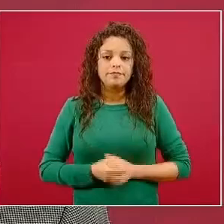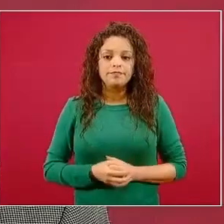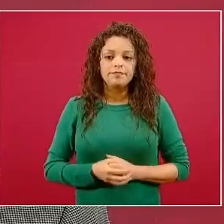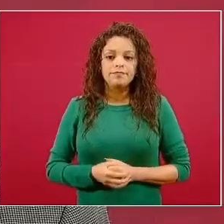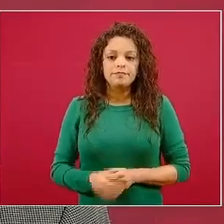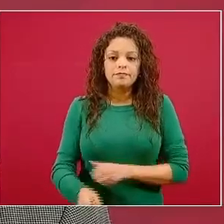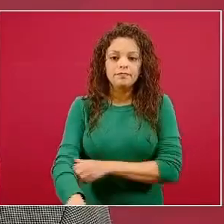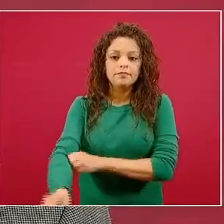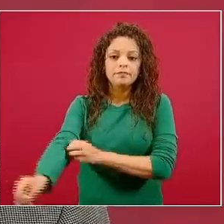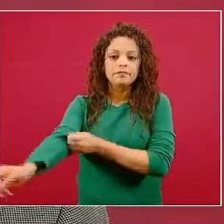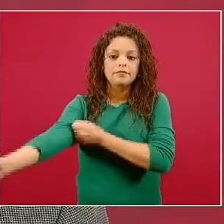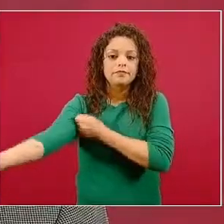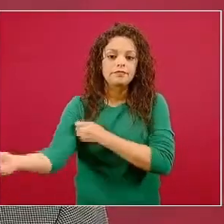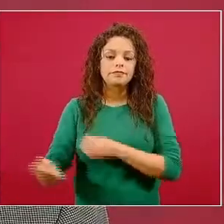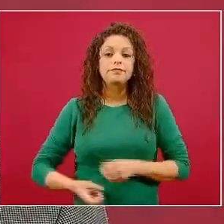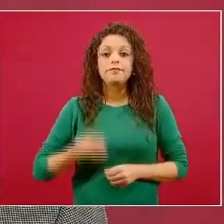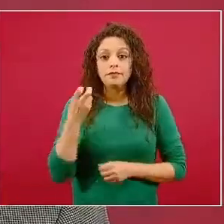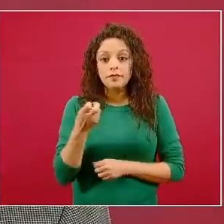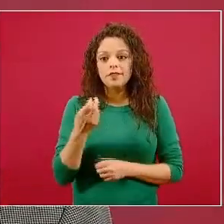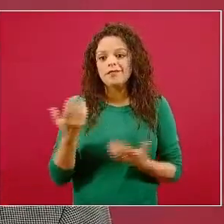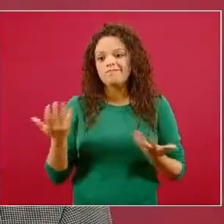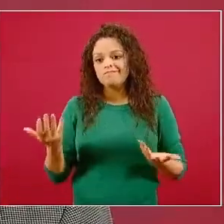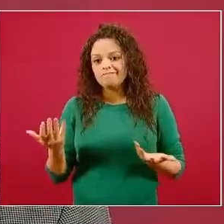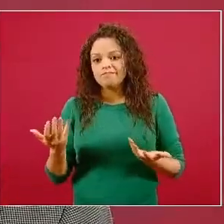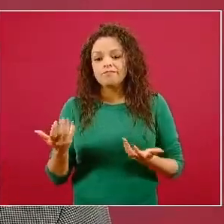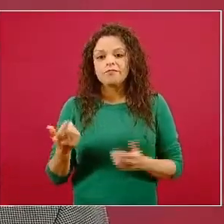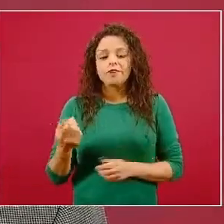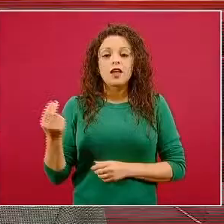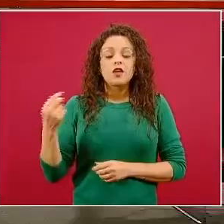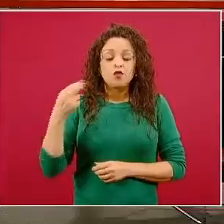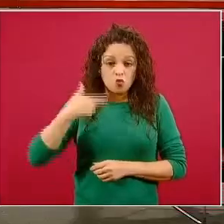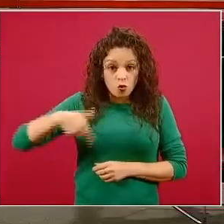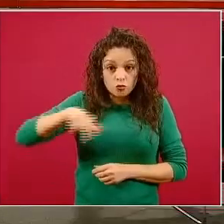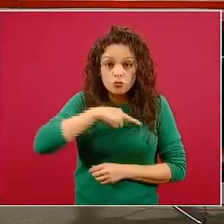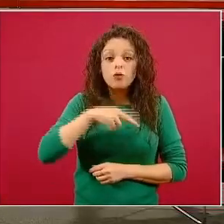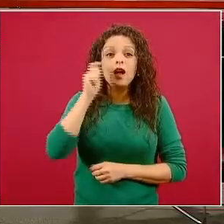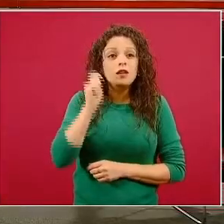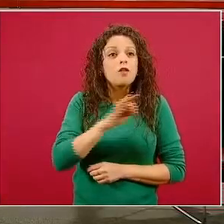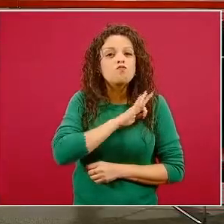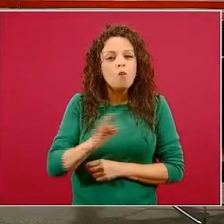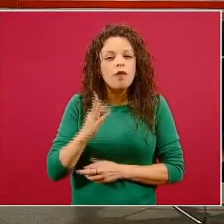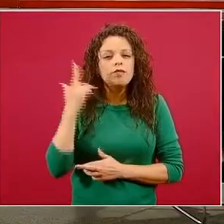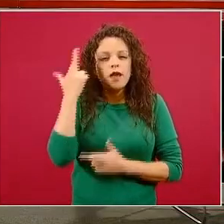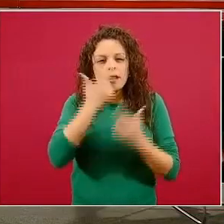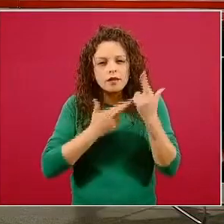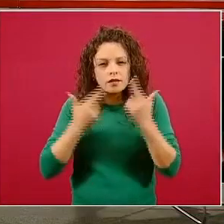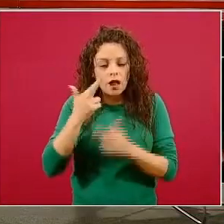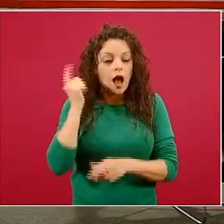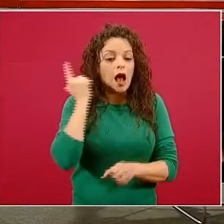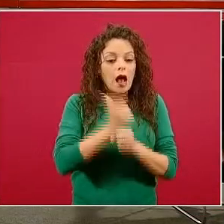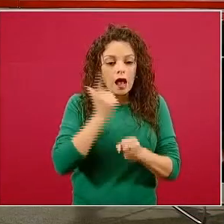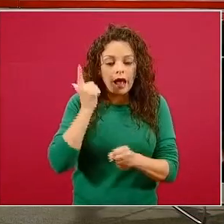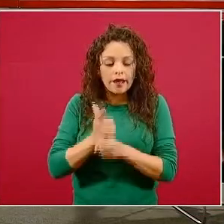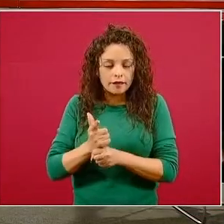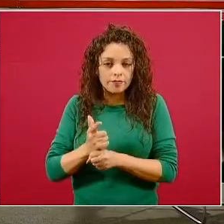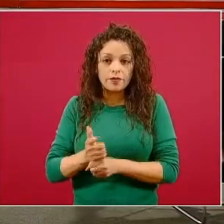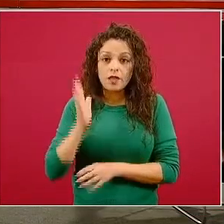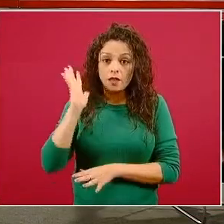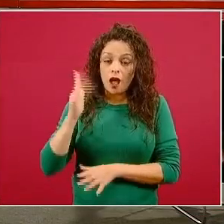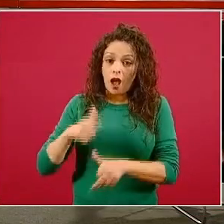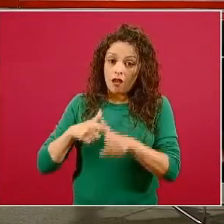Y lo que requiere es un abordaje integral. Lo que pudimos verificar es que en los varios años,